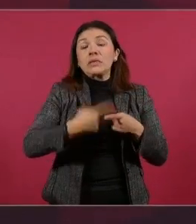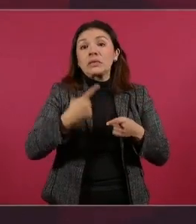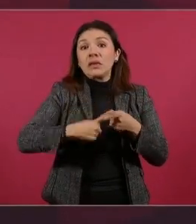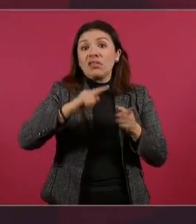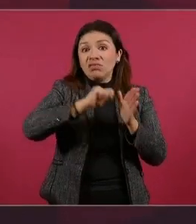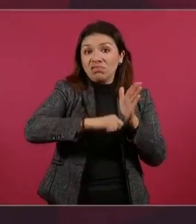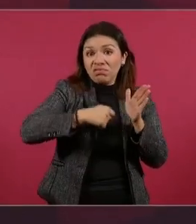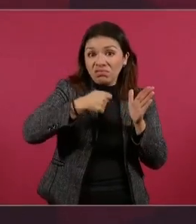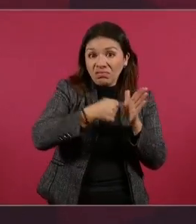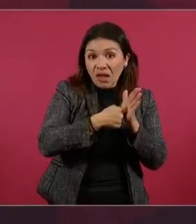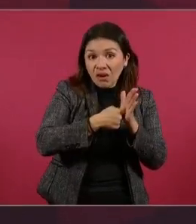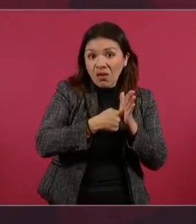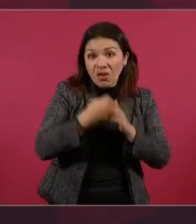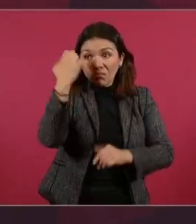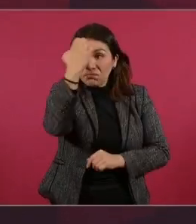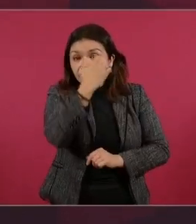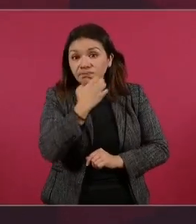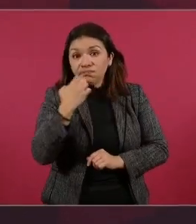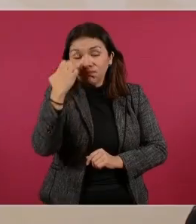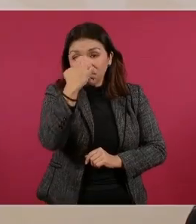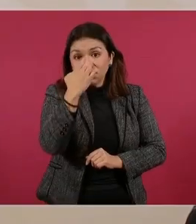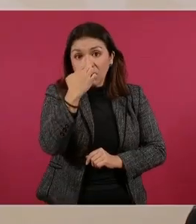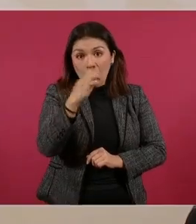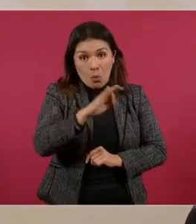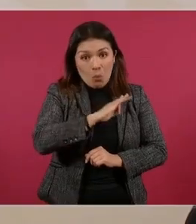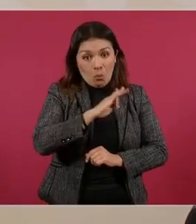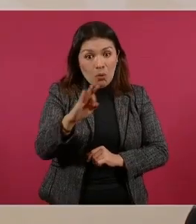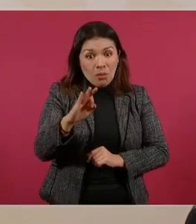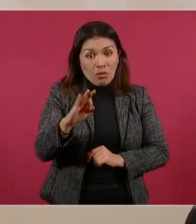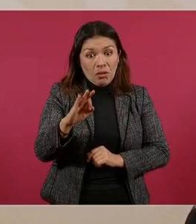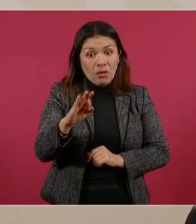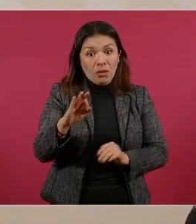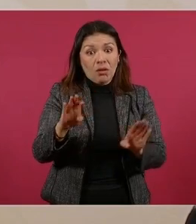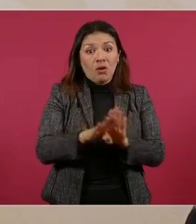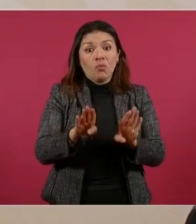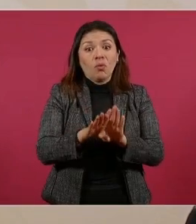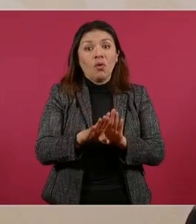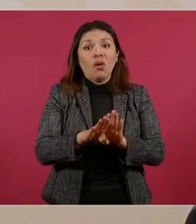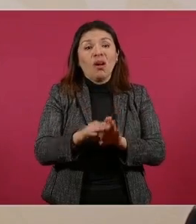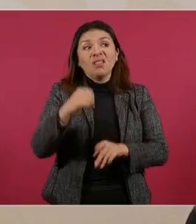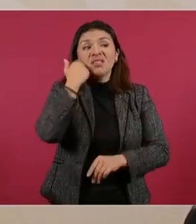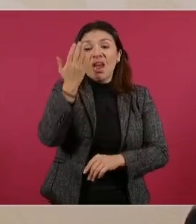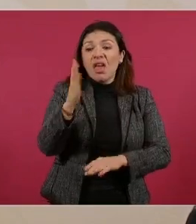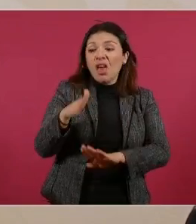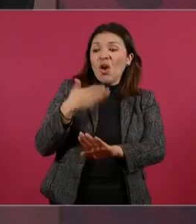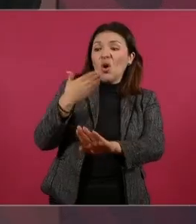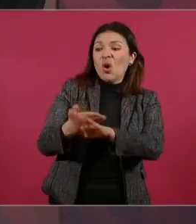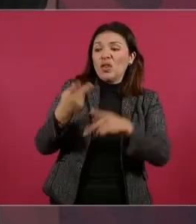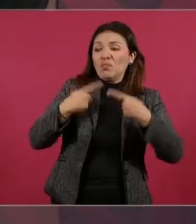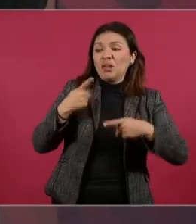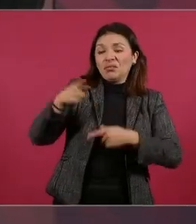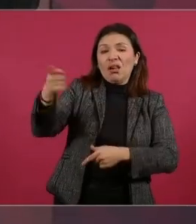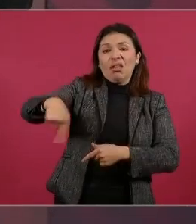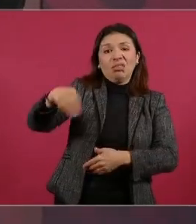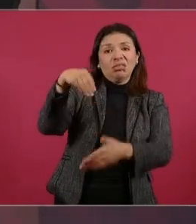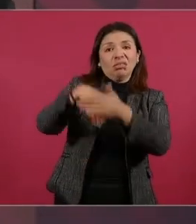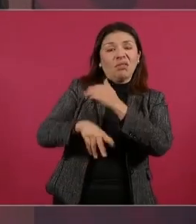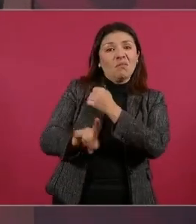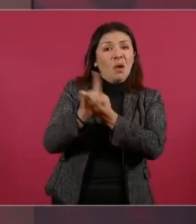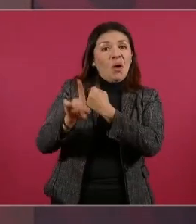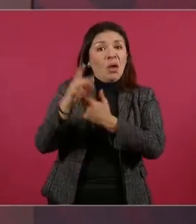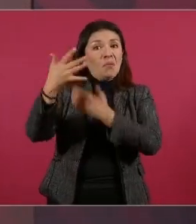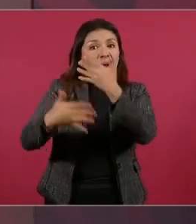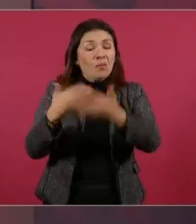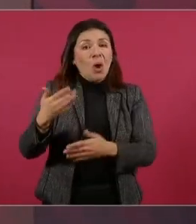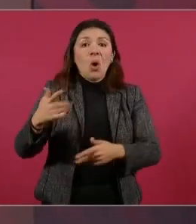técnico evaluador puede este Buscar perjudicar a la gente para que el